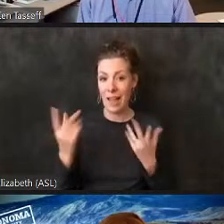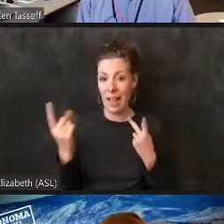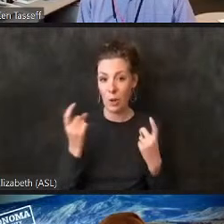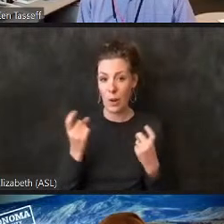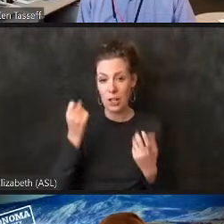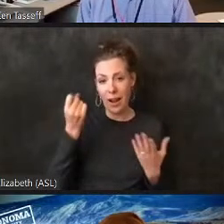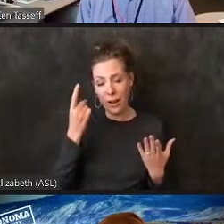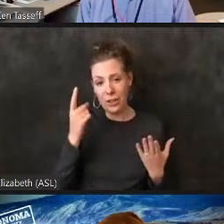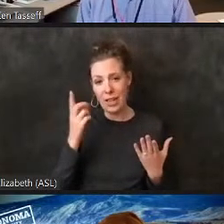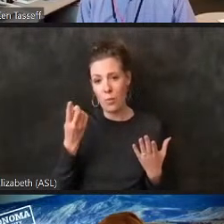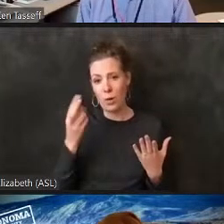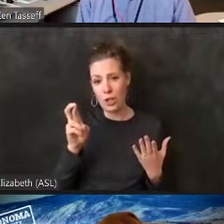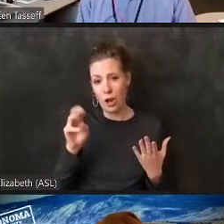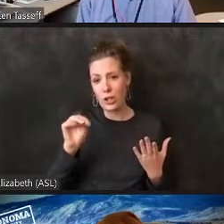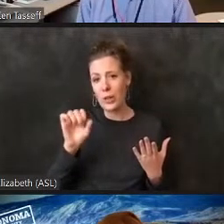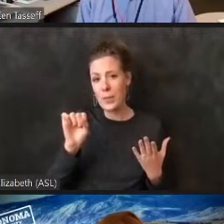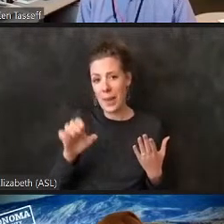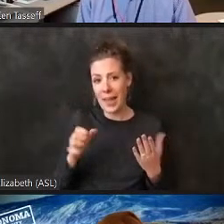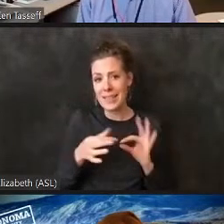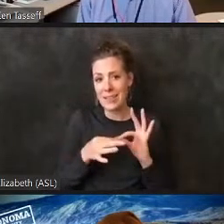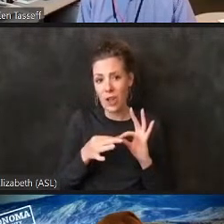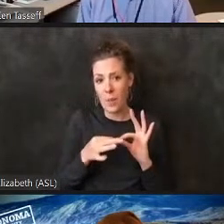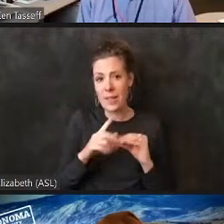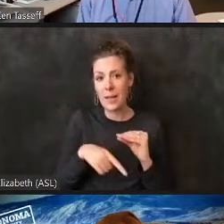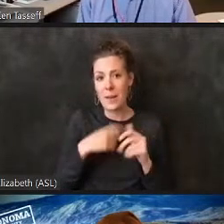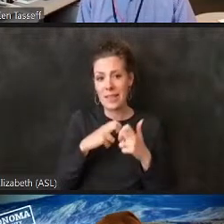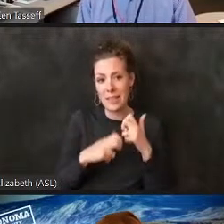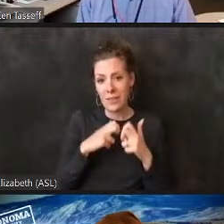la pregunta acerca del suplido,